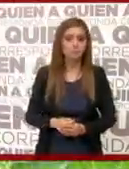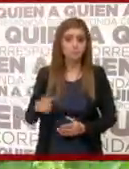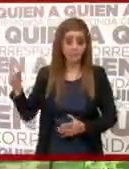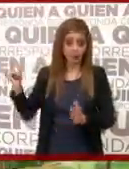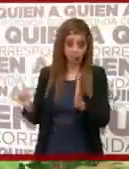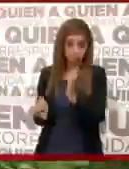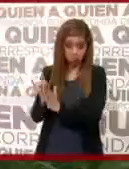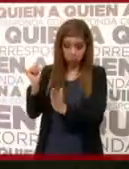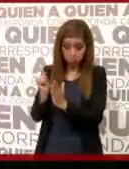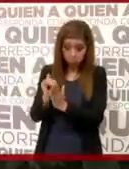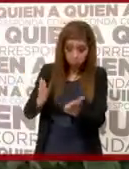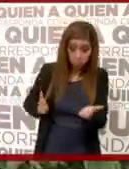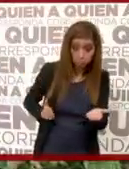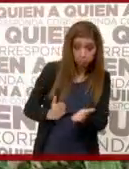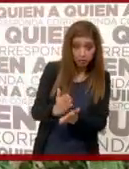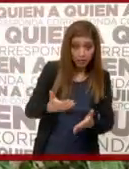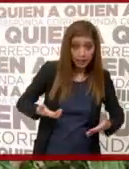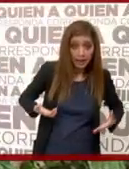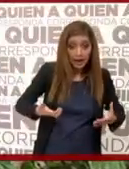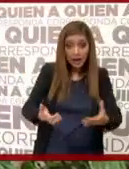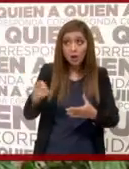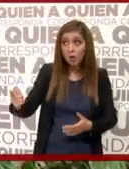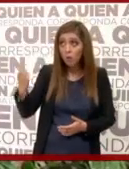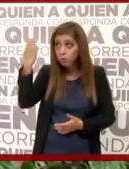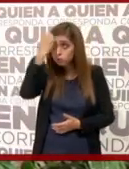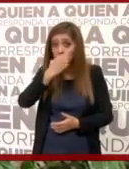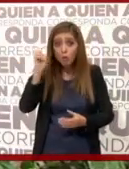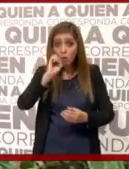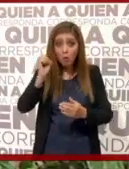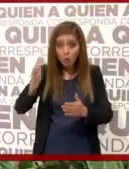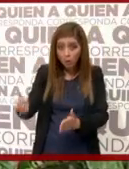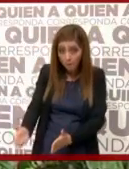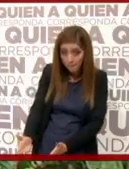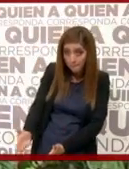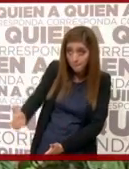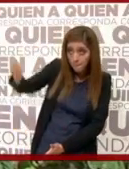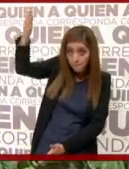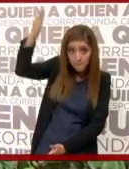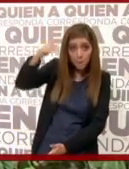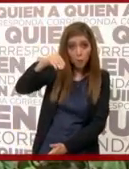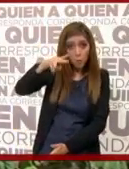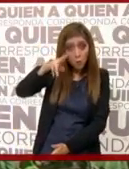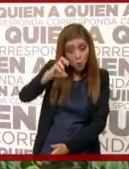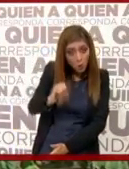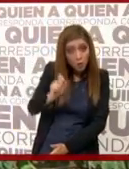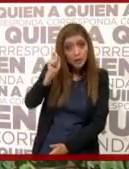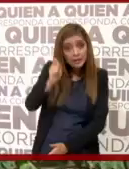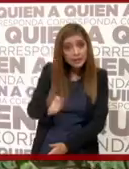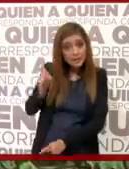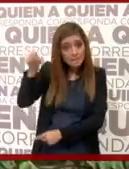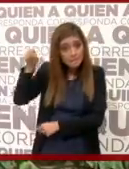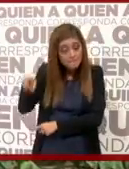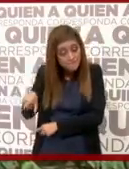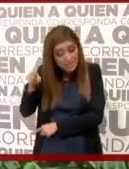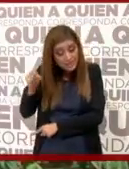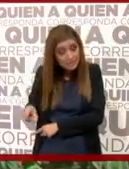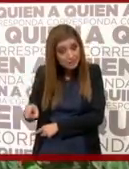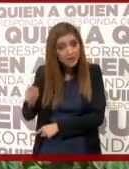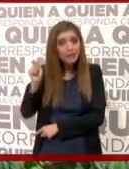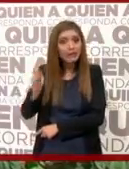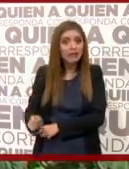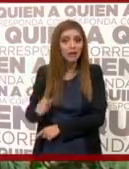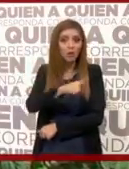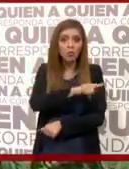sin un estudio previo, sin un muro de contención adecuado, que ha ocasionado que la misma vibración de